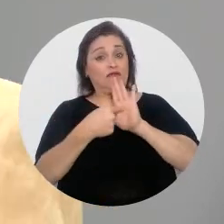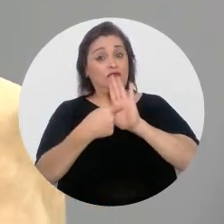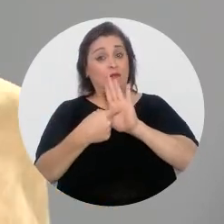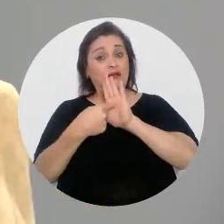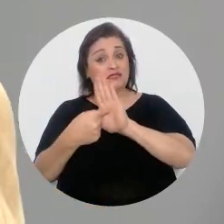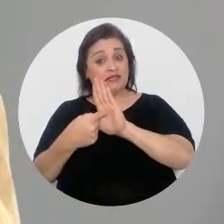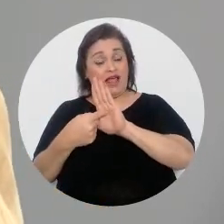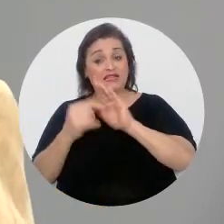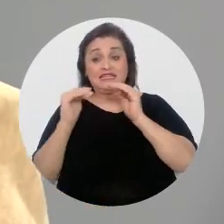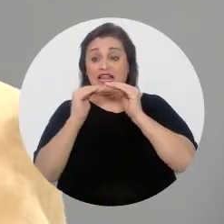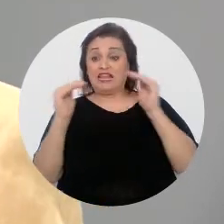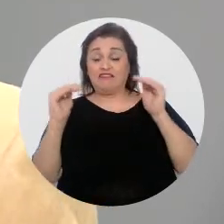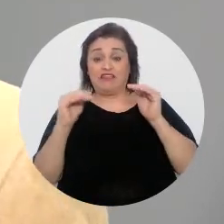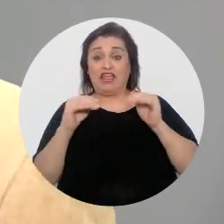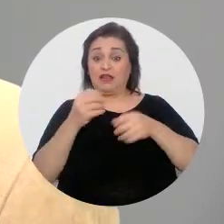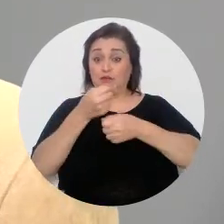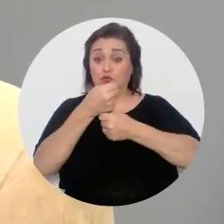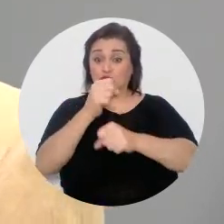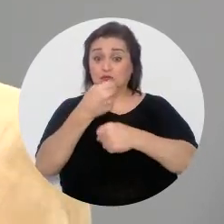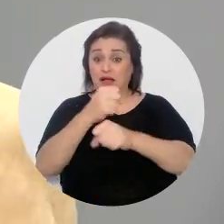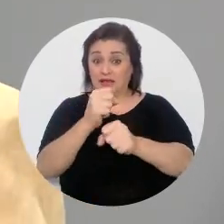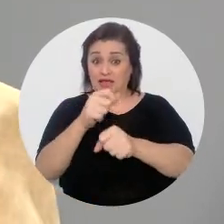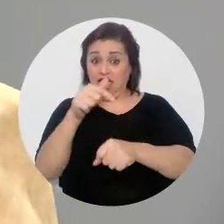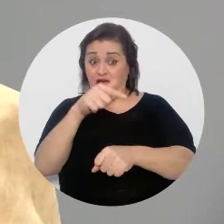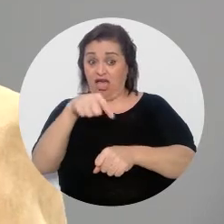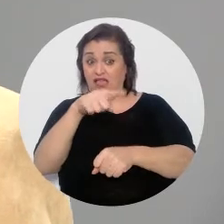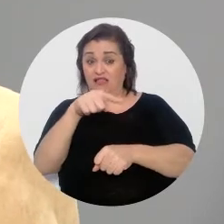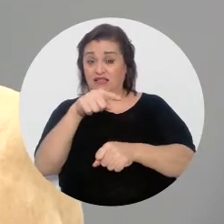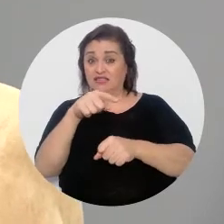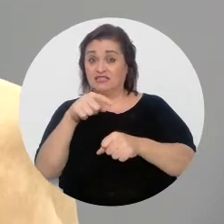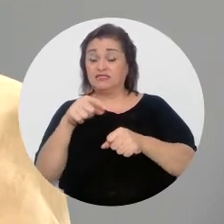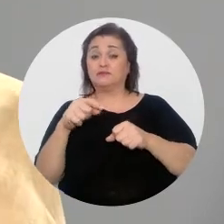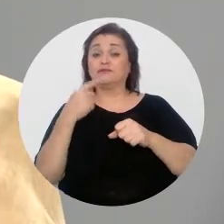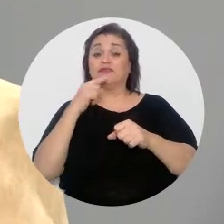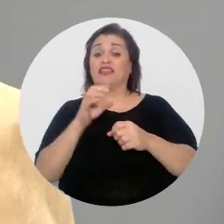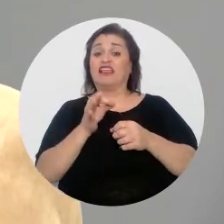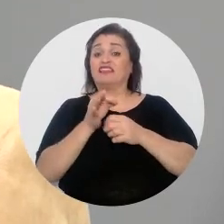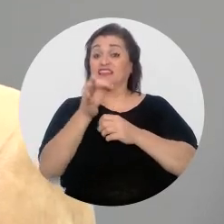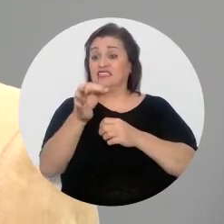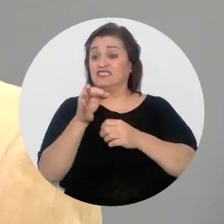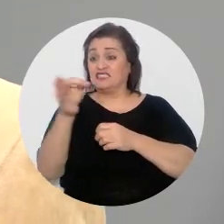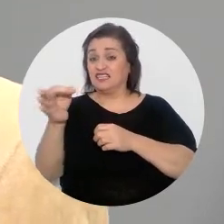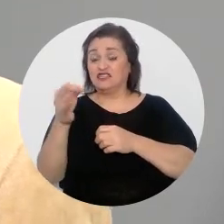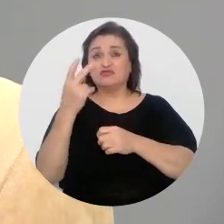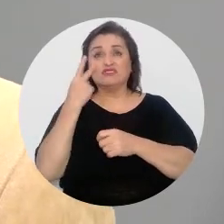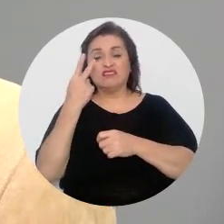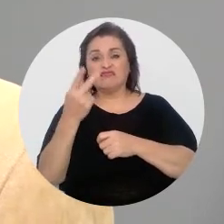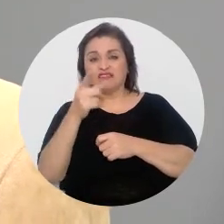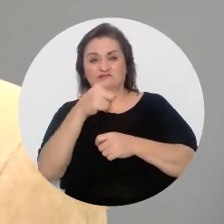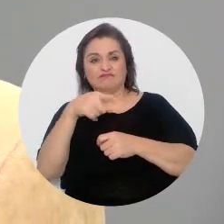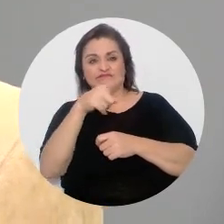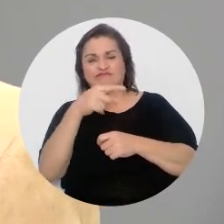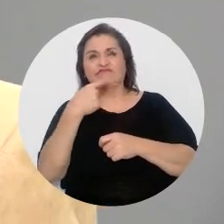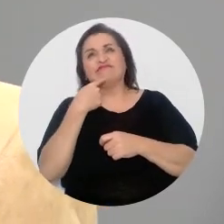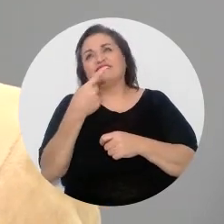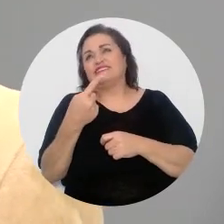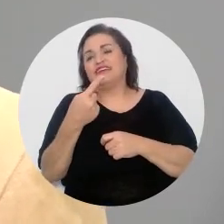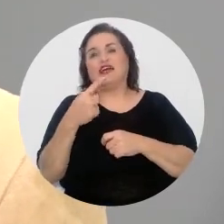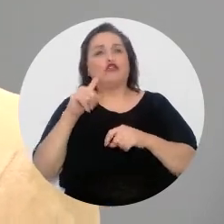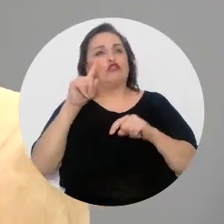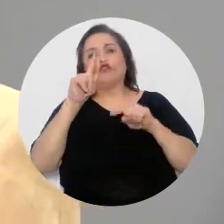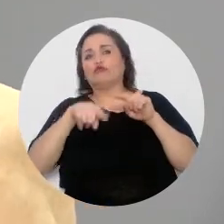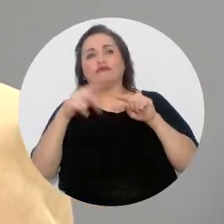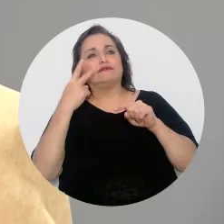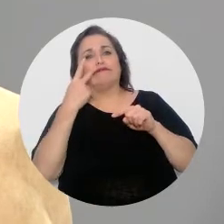los representantes a nivel local, es decir, para las municipalidades y a nivel de los distritos, se veían, mejor